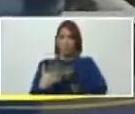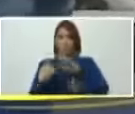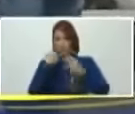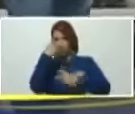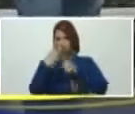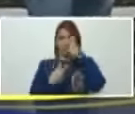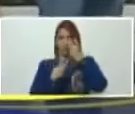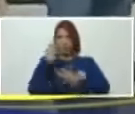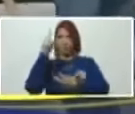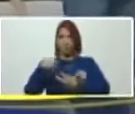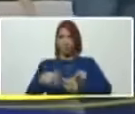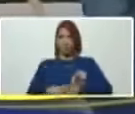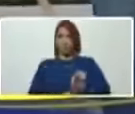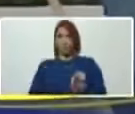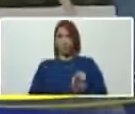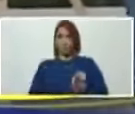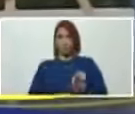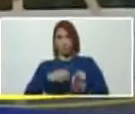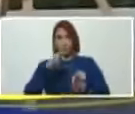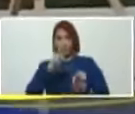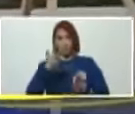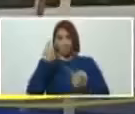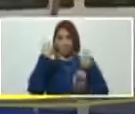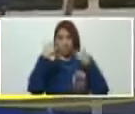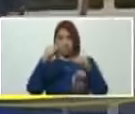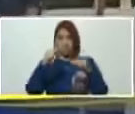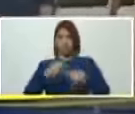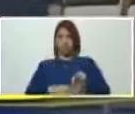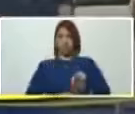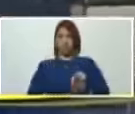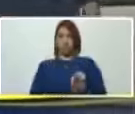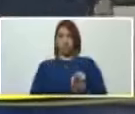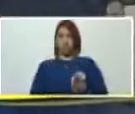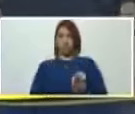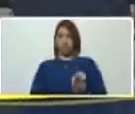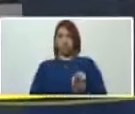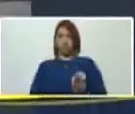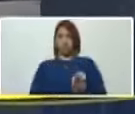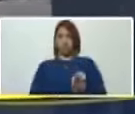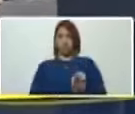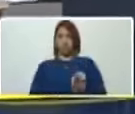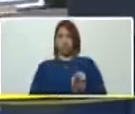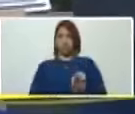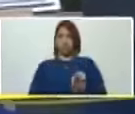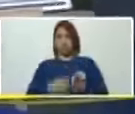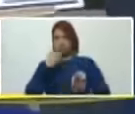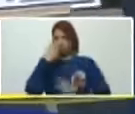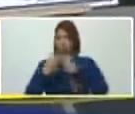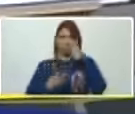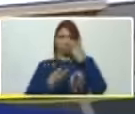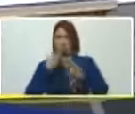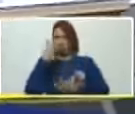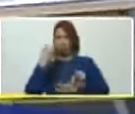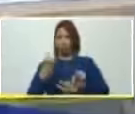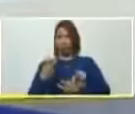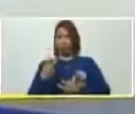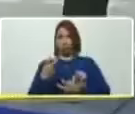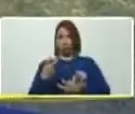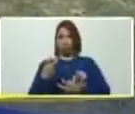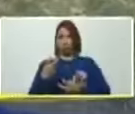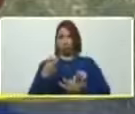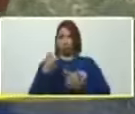adentro. Y en esta tercera fase, mi comandante, pues nos vamos a las arterias viales,